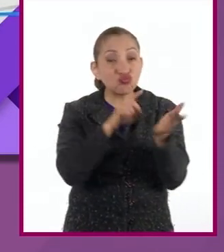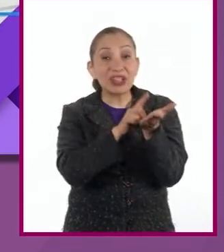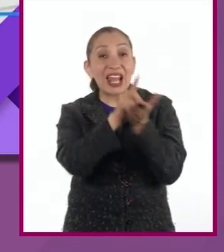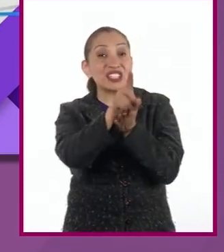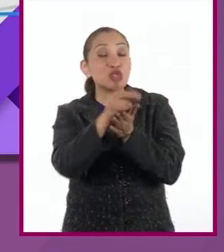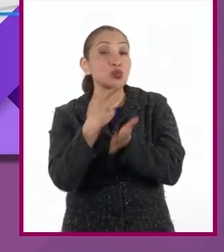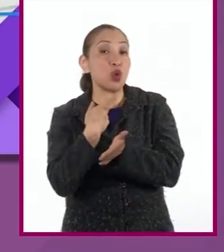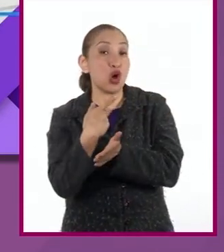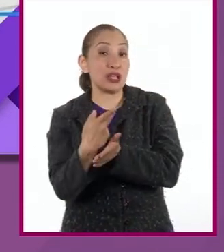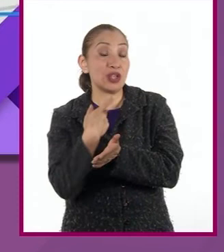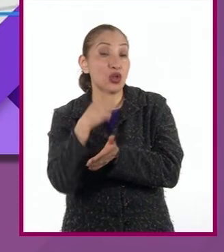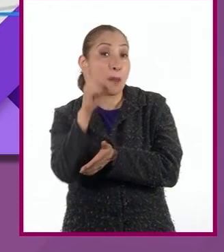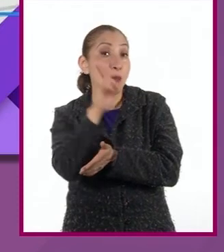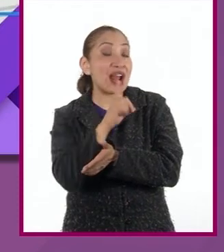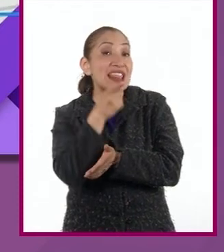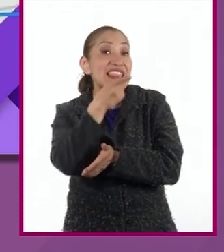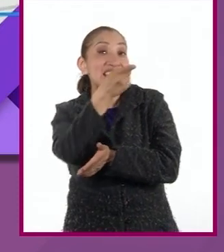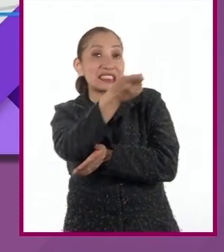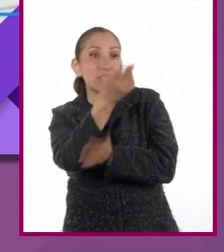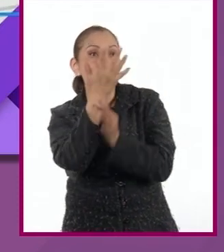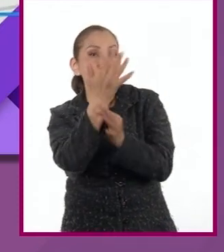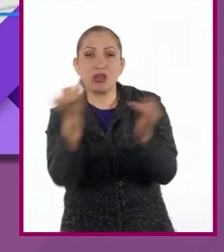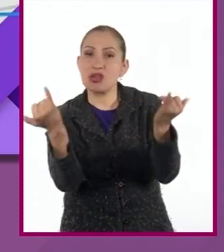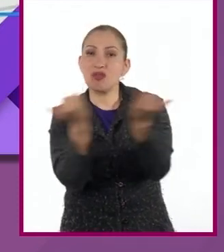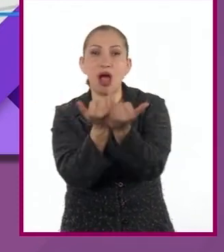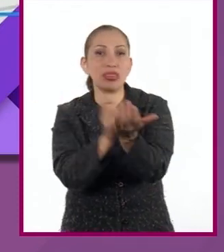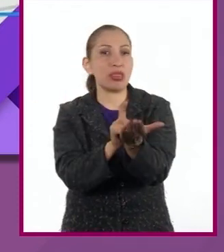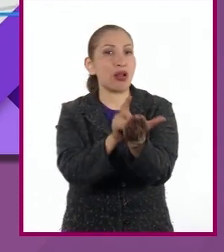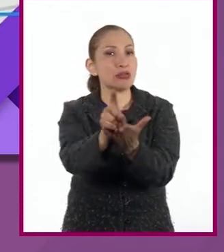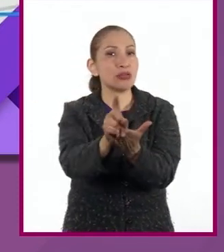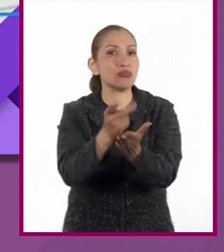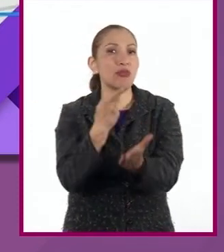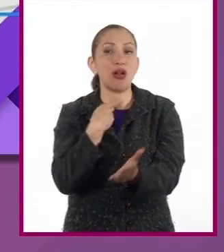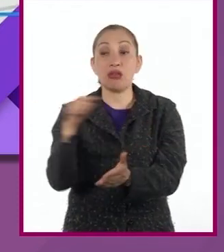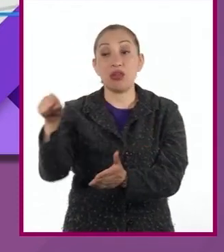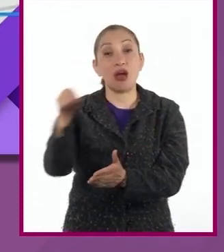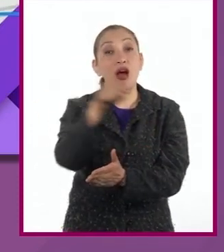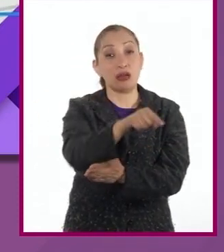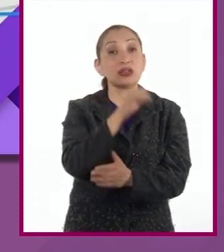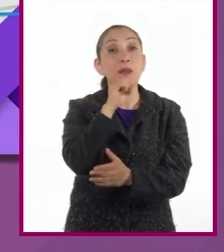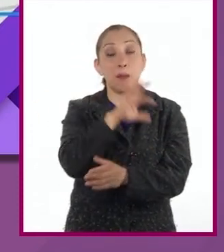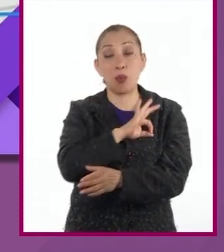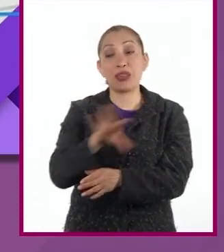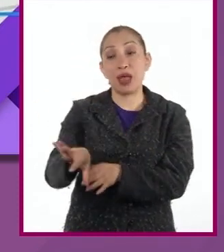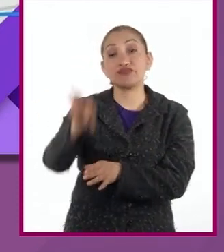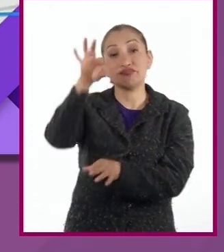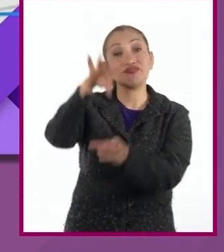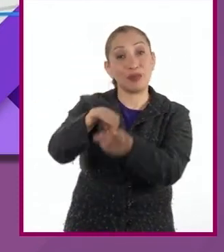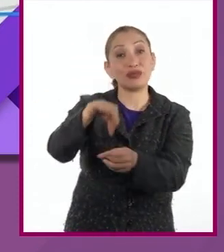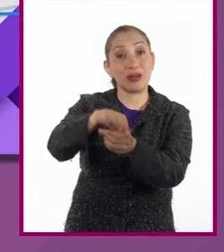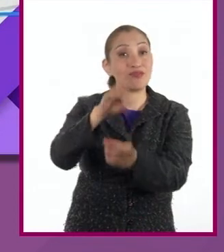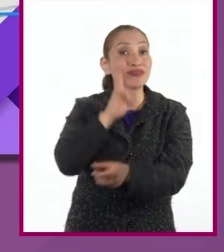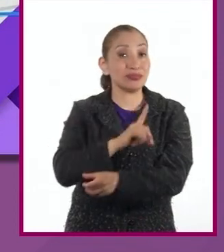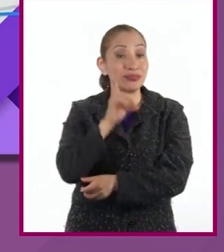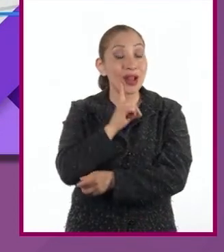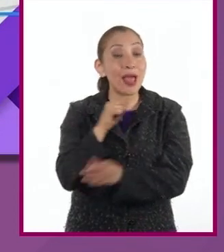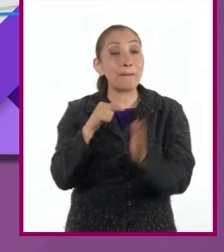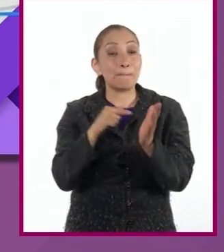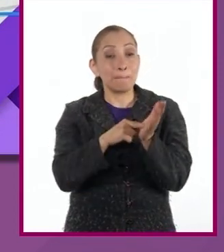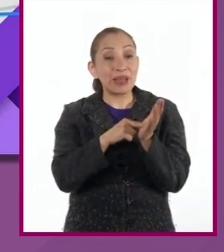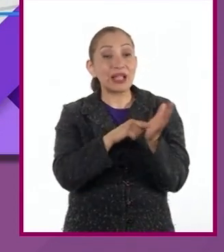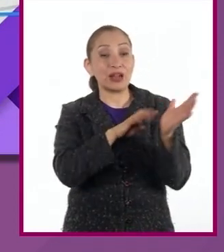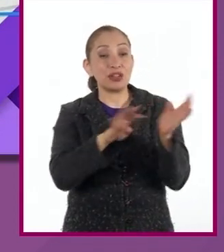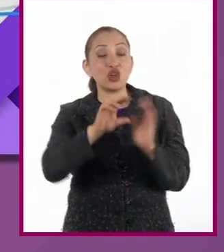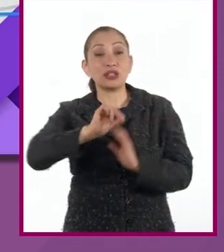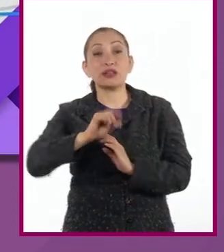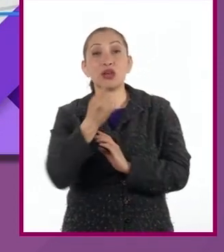Derechos Políticos de la Mujer establece la igualdad de derechos políticos y el derecho al voto. En 1981, entra en